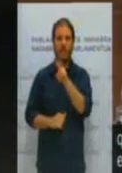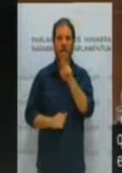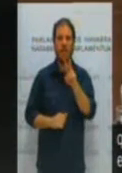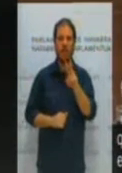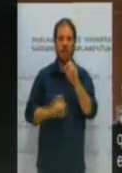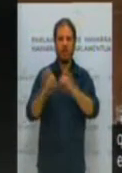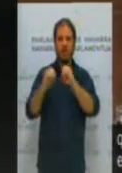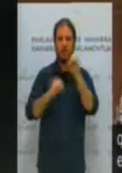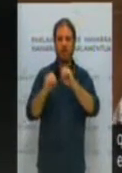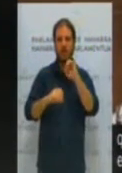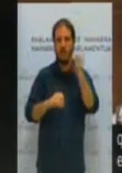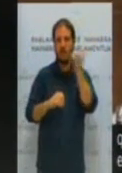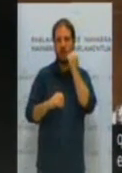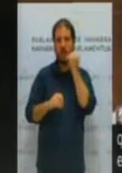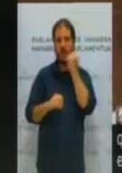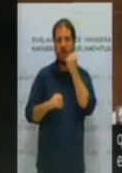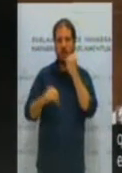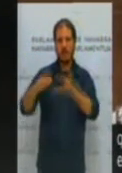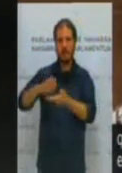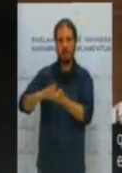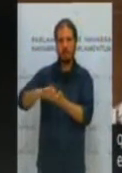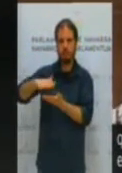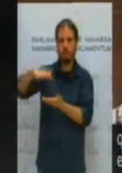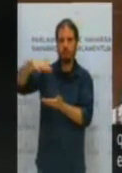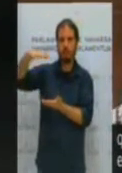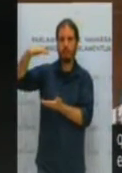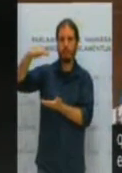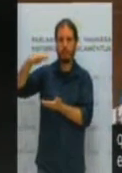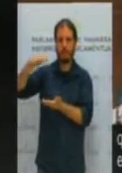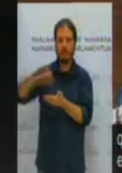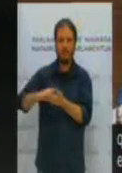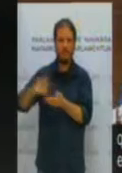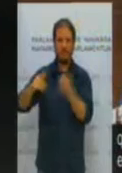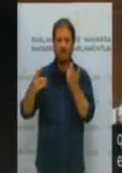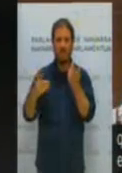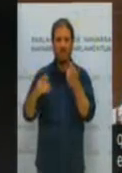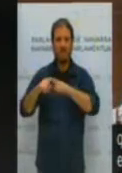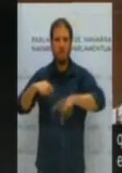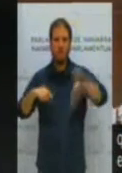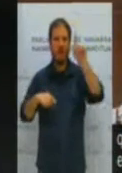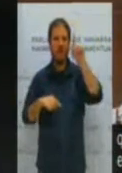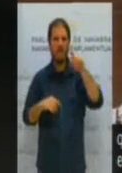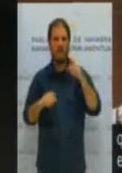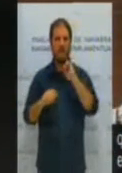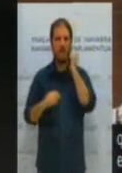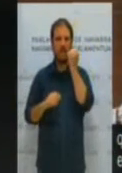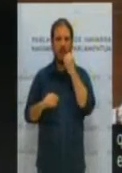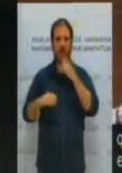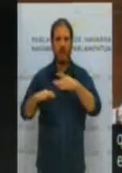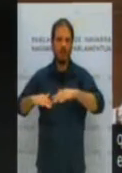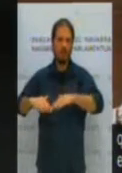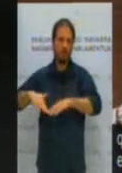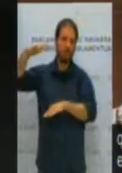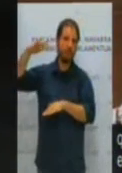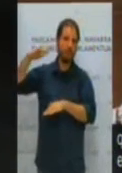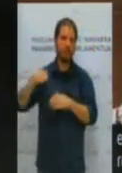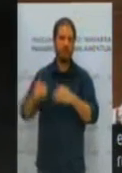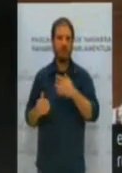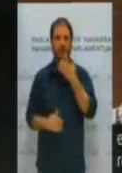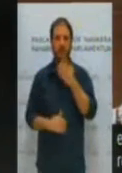122%. Un aumento exponencial. ¿Cuál es la respuesta de